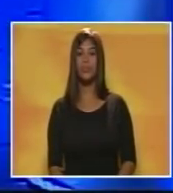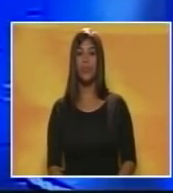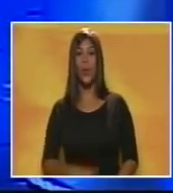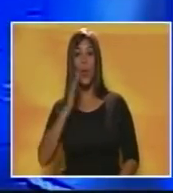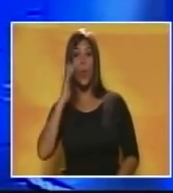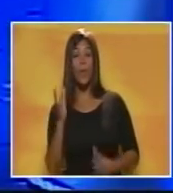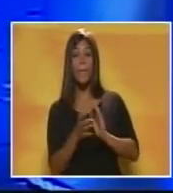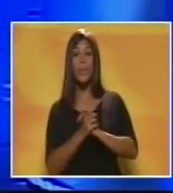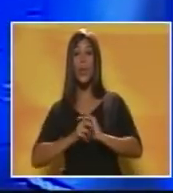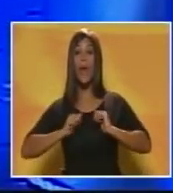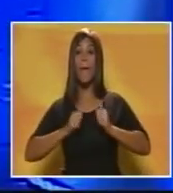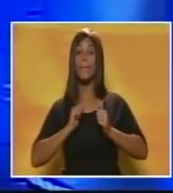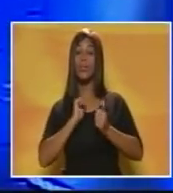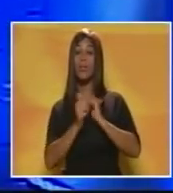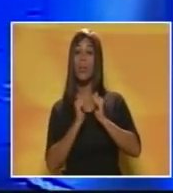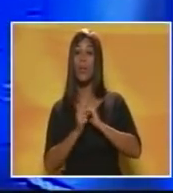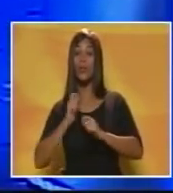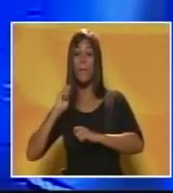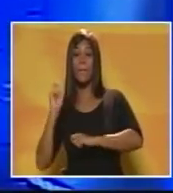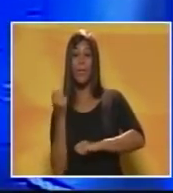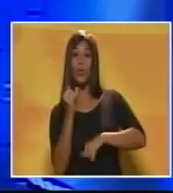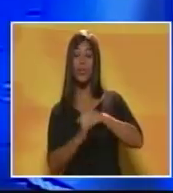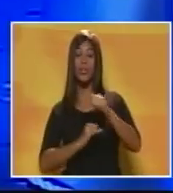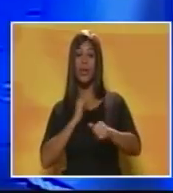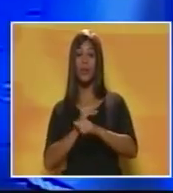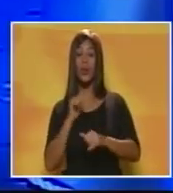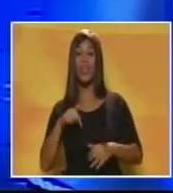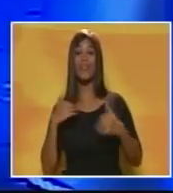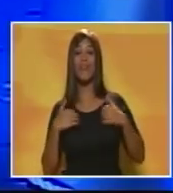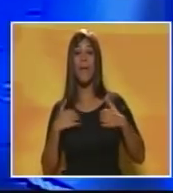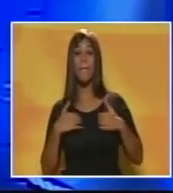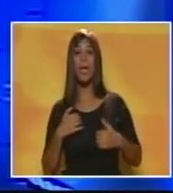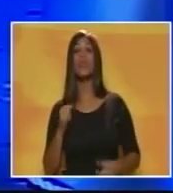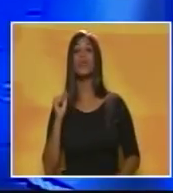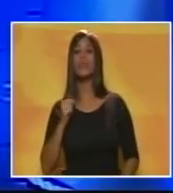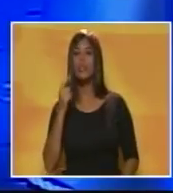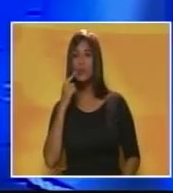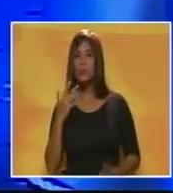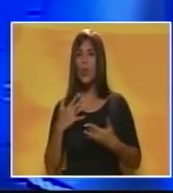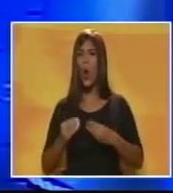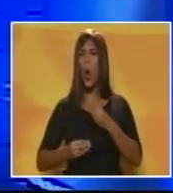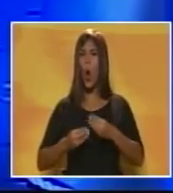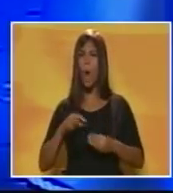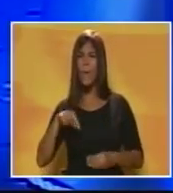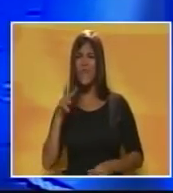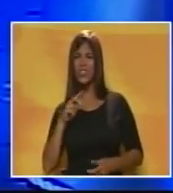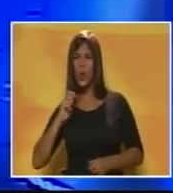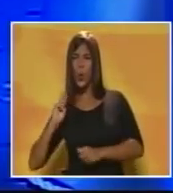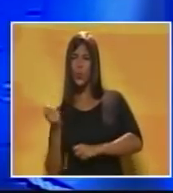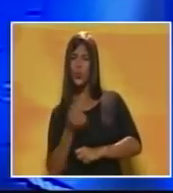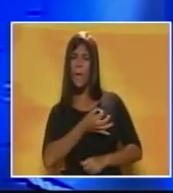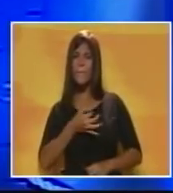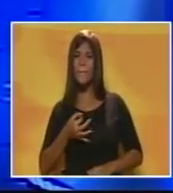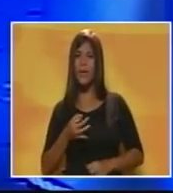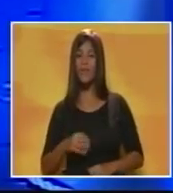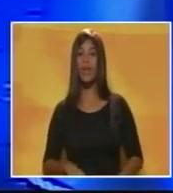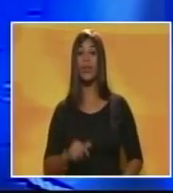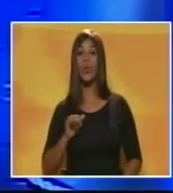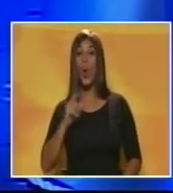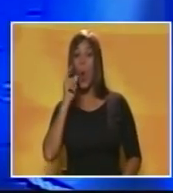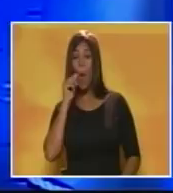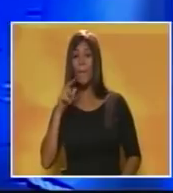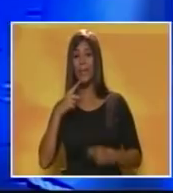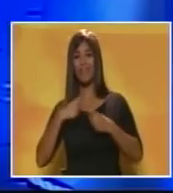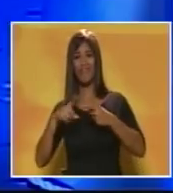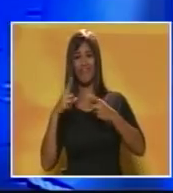Hola amigos, comenzamos los deportes con béisbol de Grandes Ligas porque este miércoles se hizo sentir el poder criollo en la gran carpa. Rougned Odor,